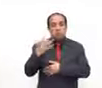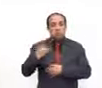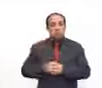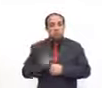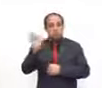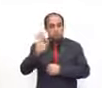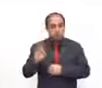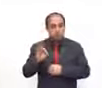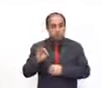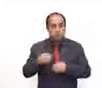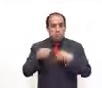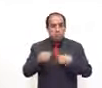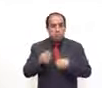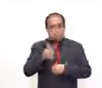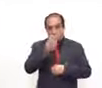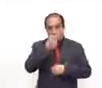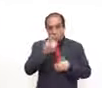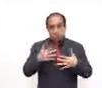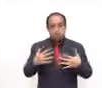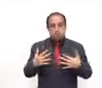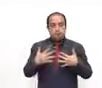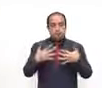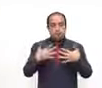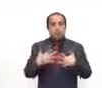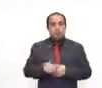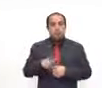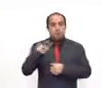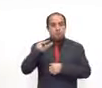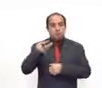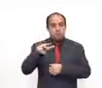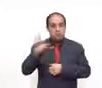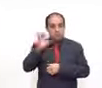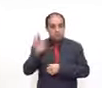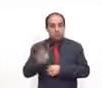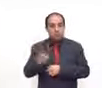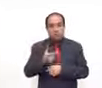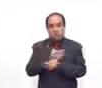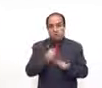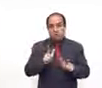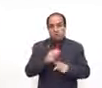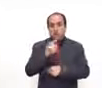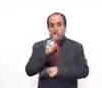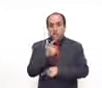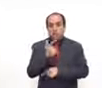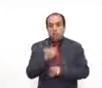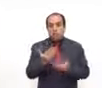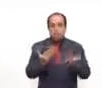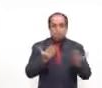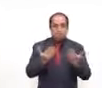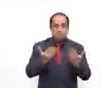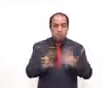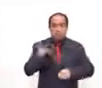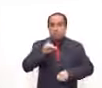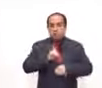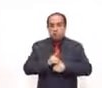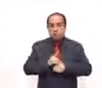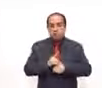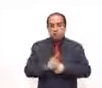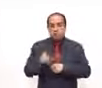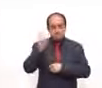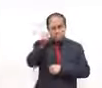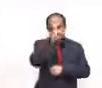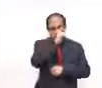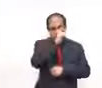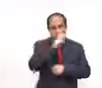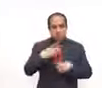en camas con intubación, 18% de disponibilidad, que es una mejoría muy considerable comparado con los días más álgidos de la pandemia, donde llegamos